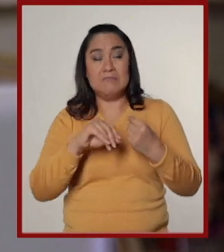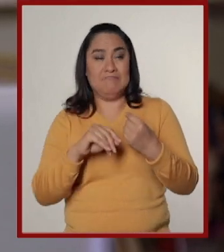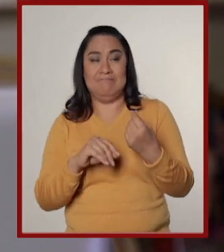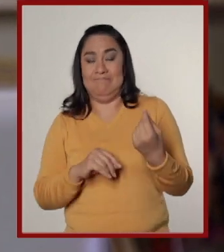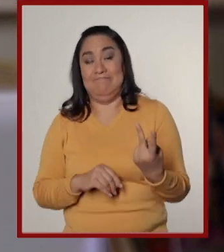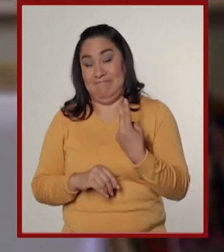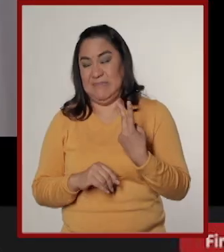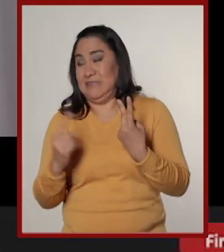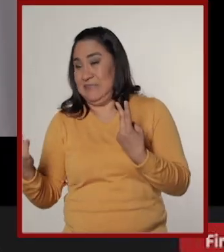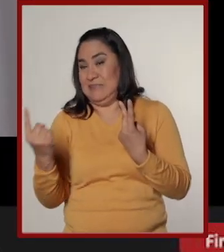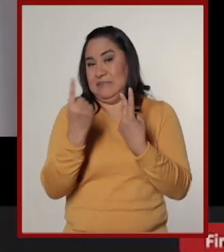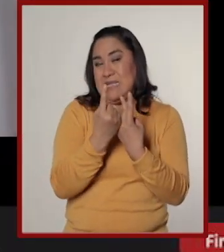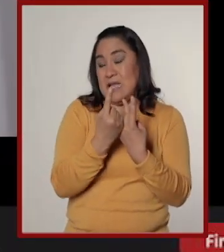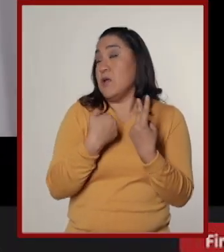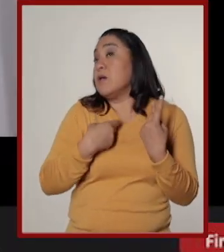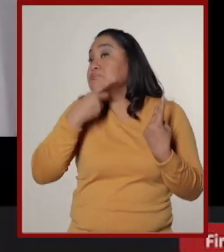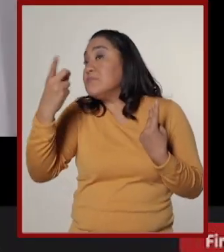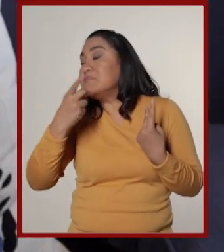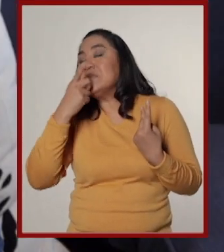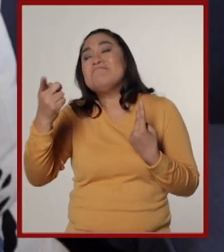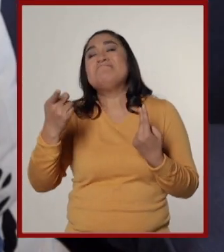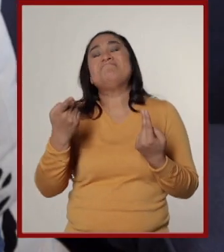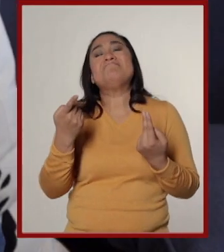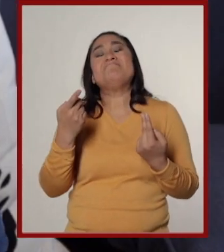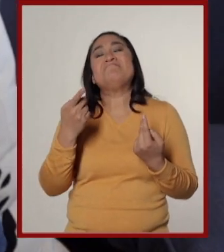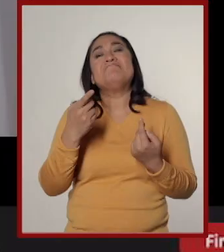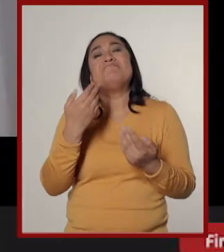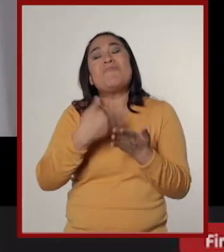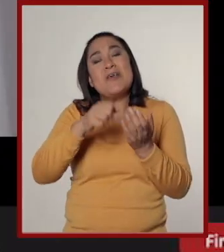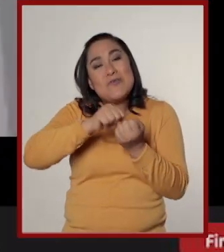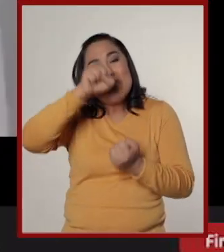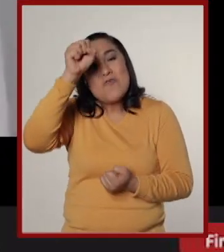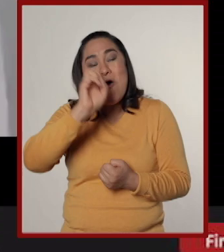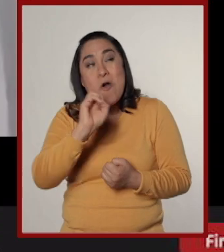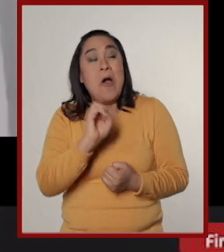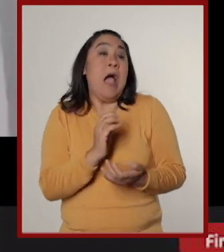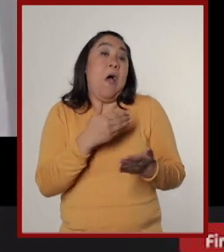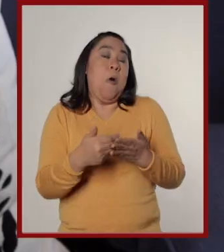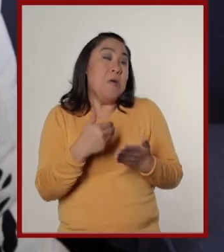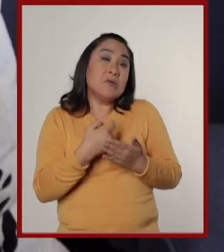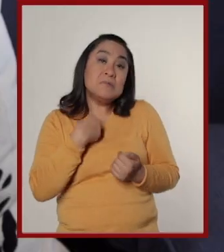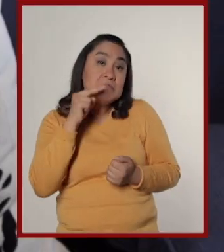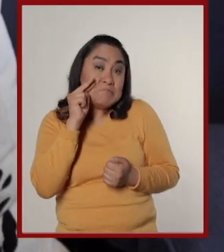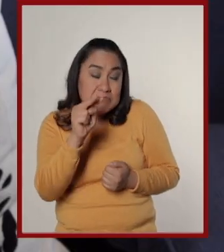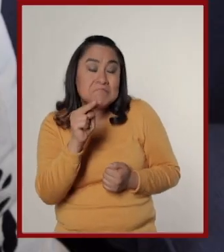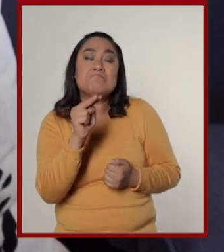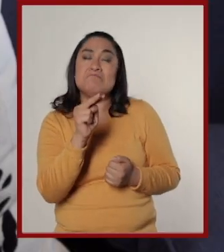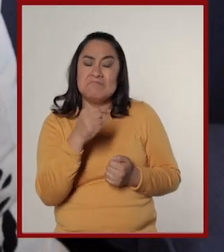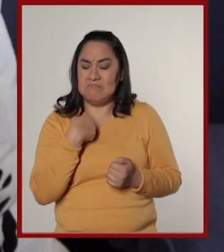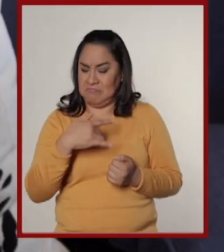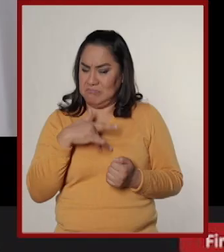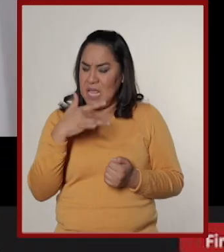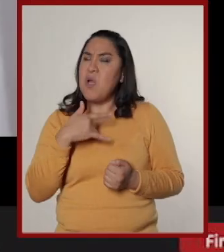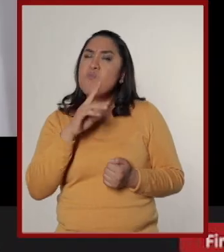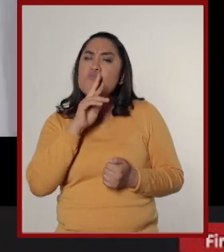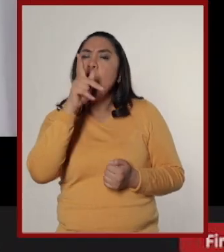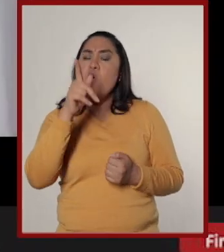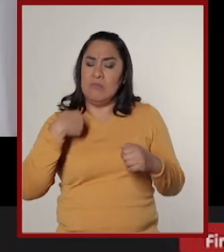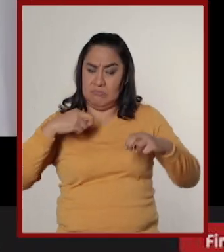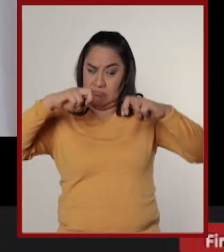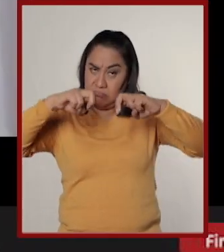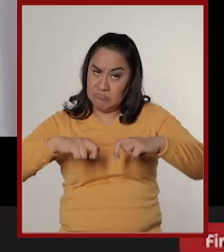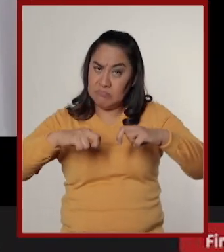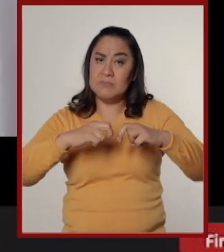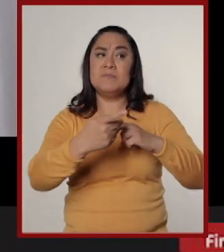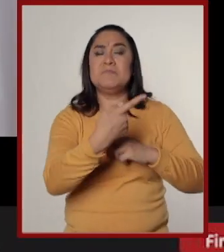face, para poder expresar lo que estamos viviendo y los dos. Negociar o mediar. Si tienes un conflicto, tú puedes